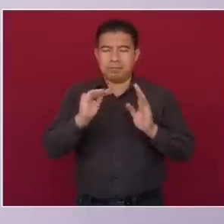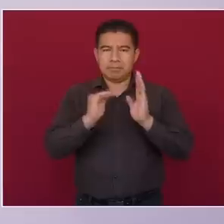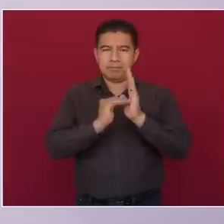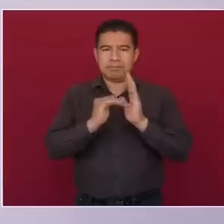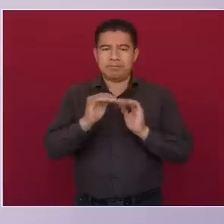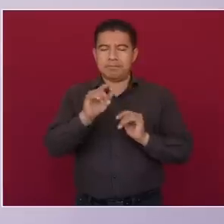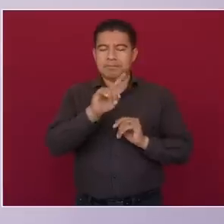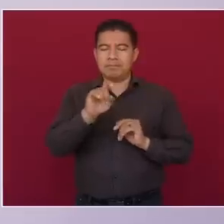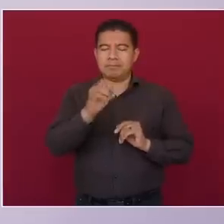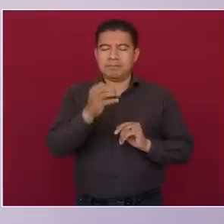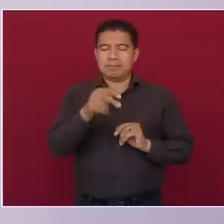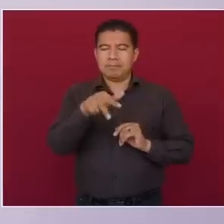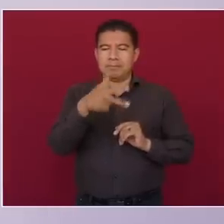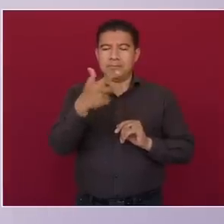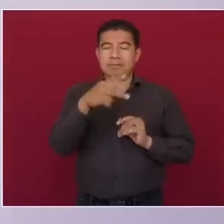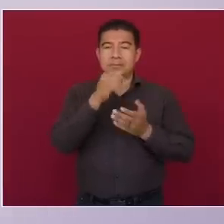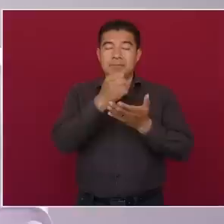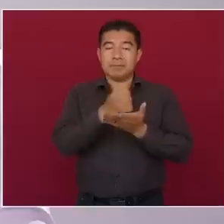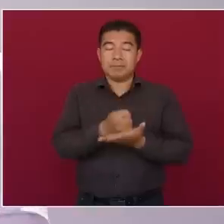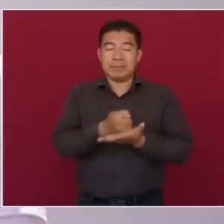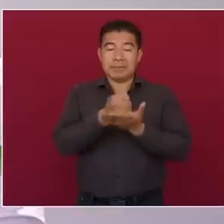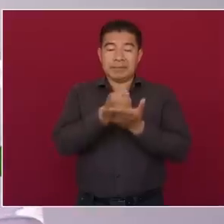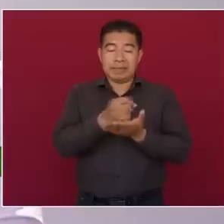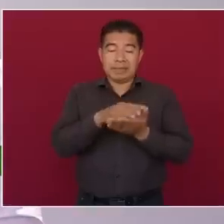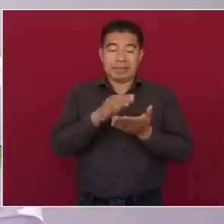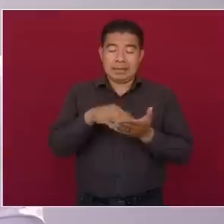405.113 toneladas de estructura de acero,